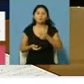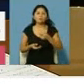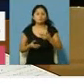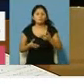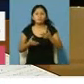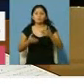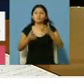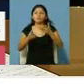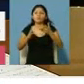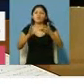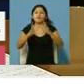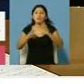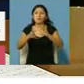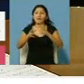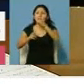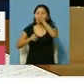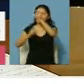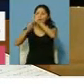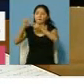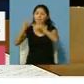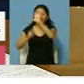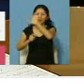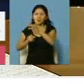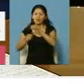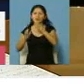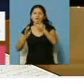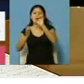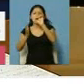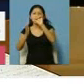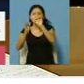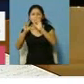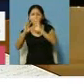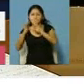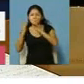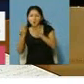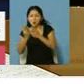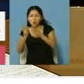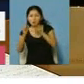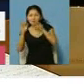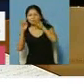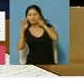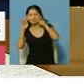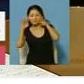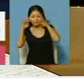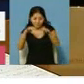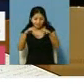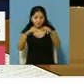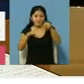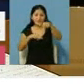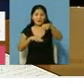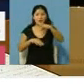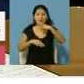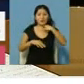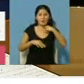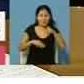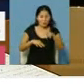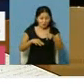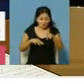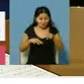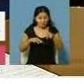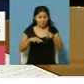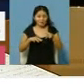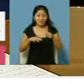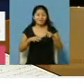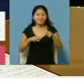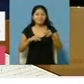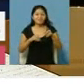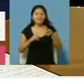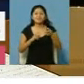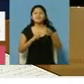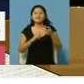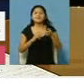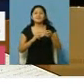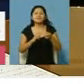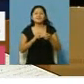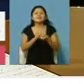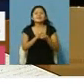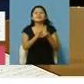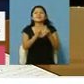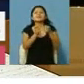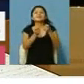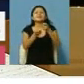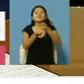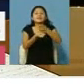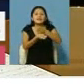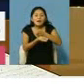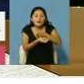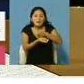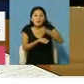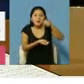el mundo de las energías renovables, para proceder a lo que decimos siempre, al cambio de la matriz